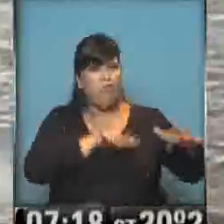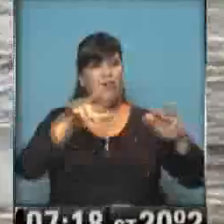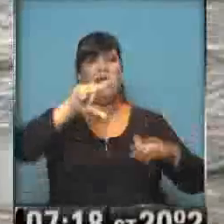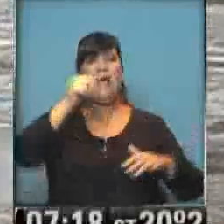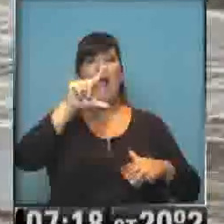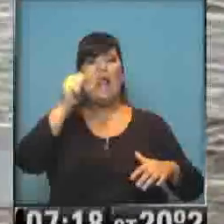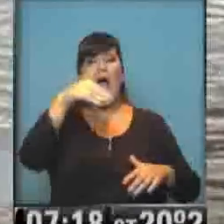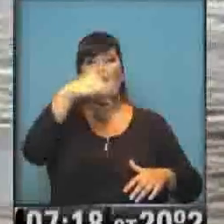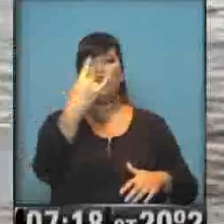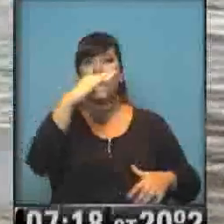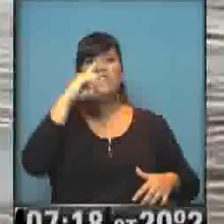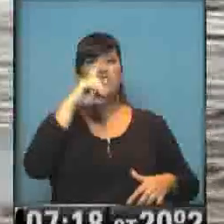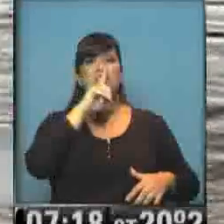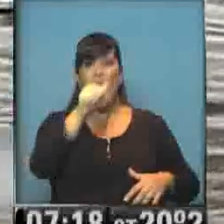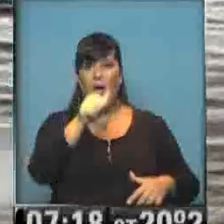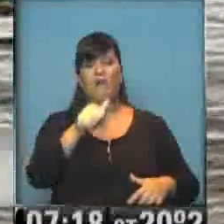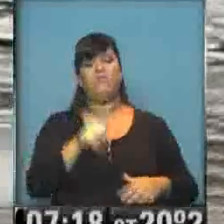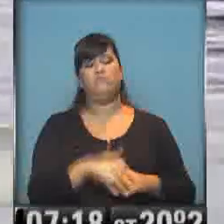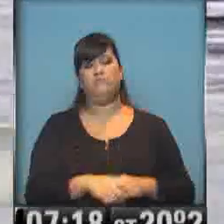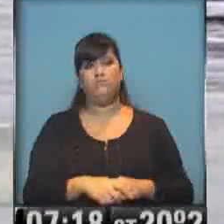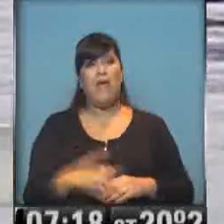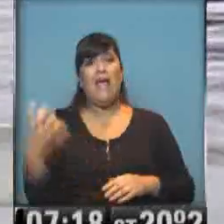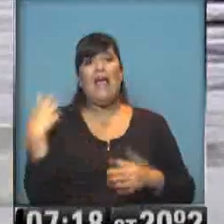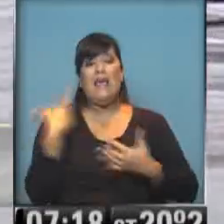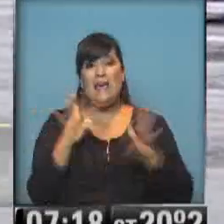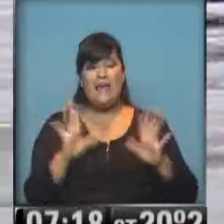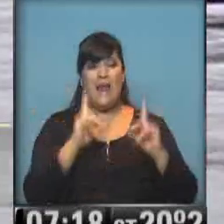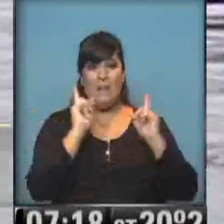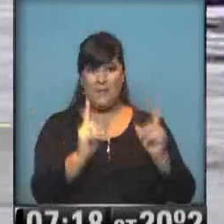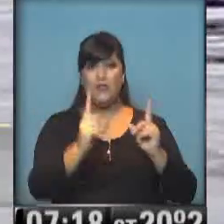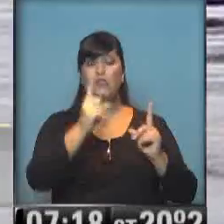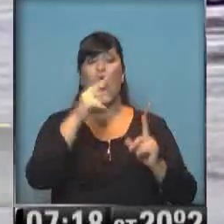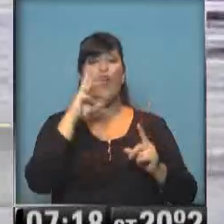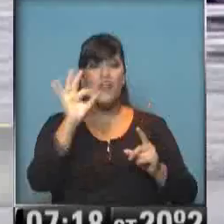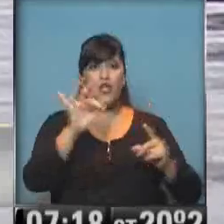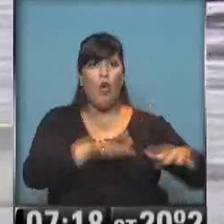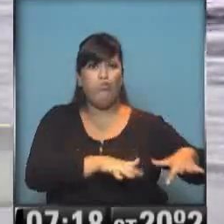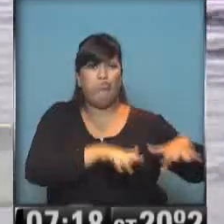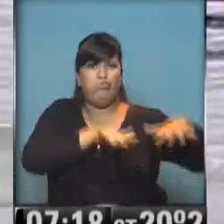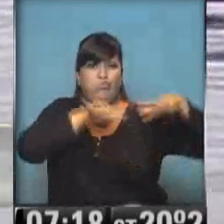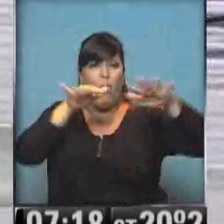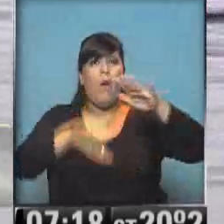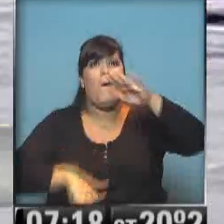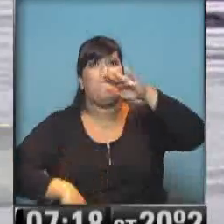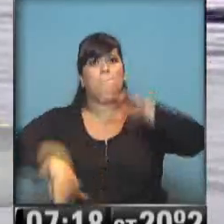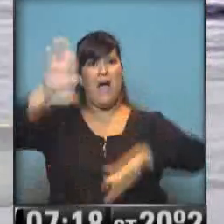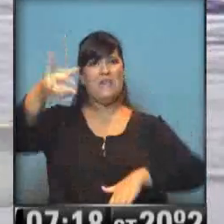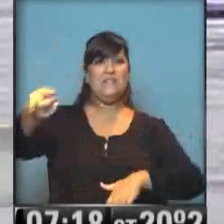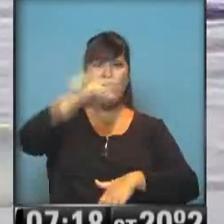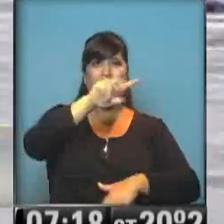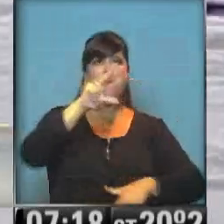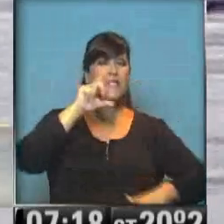y lo que se espera es que no desborde. Generalmente las crecidas del río en Belleville son más altas que las de Villa